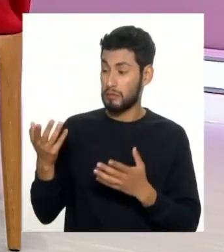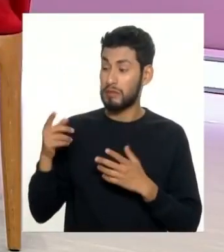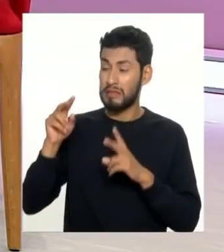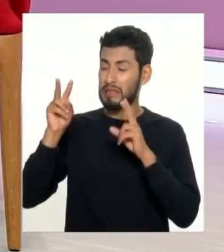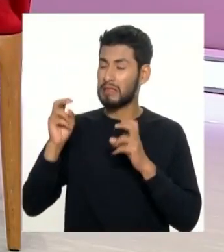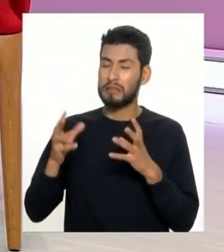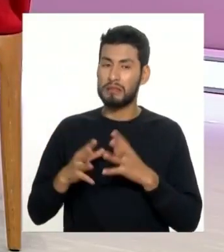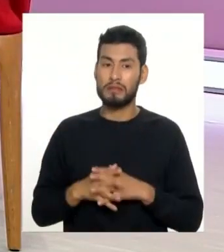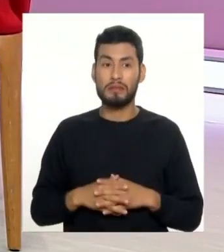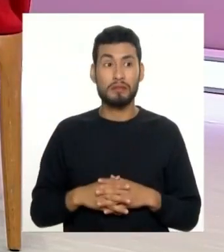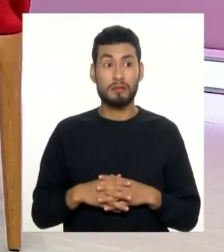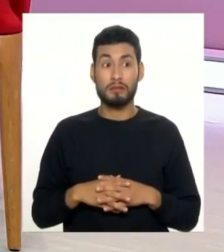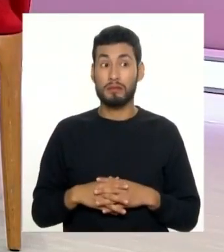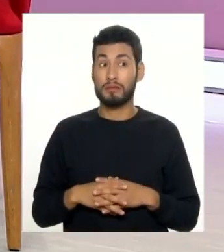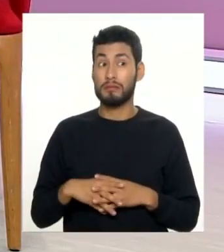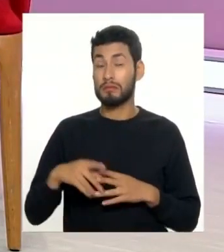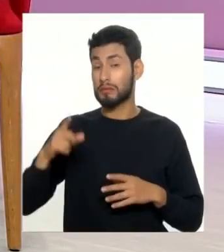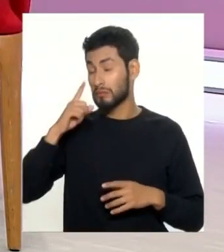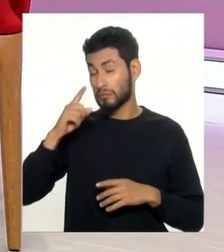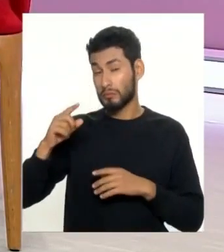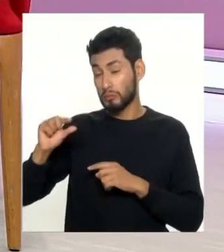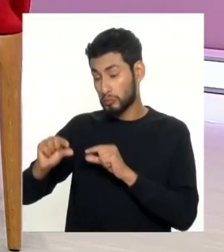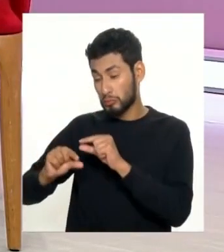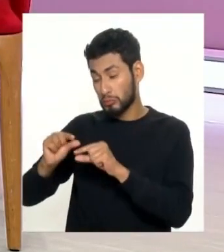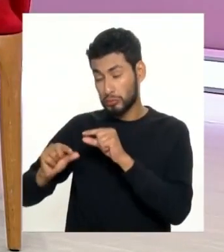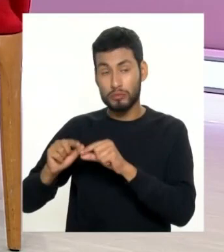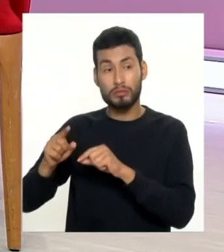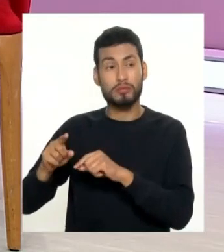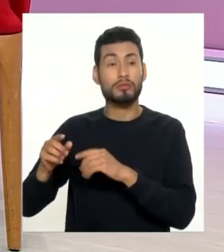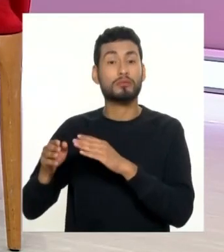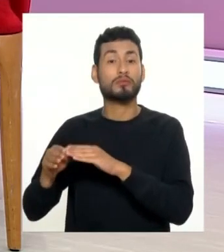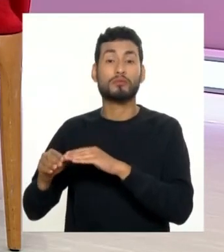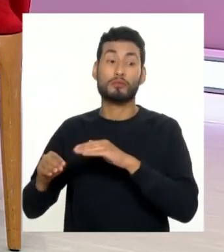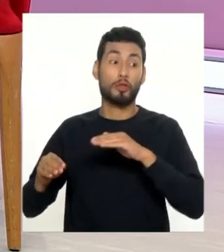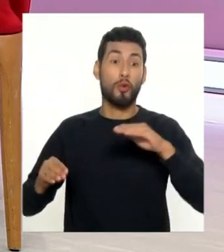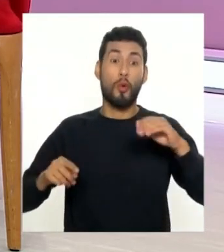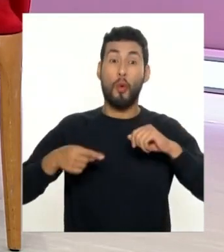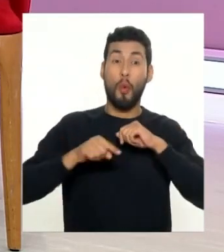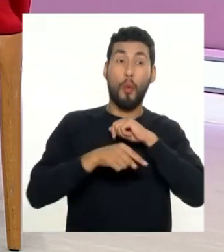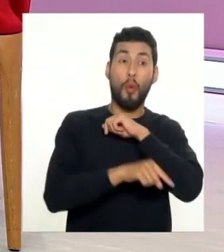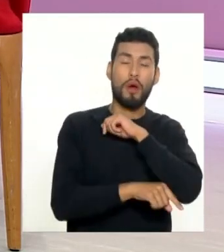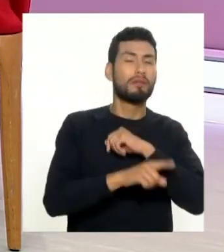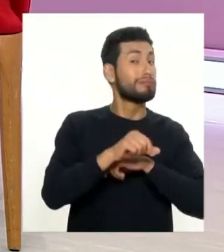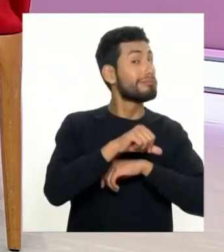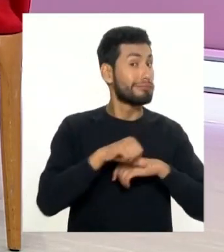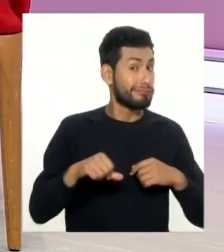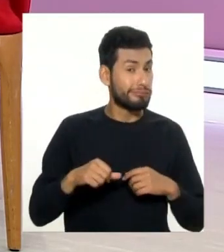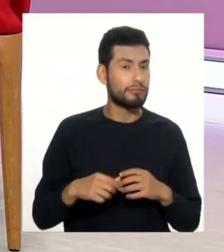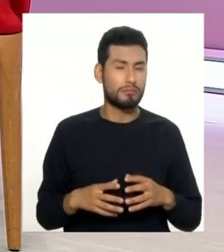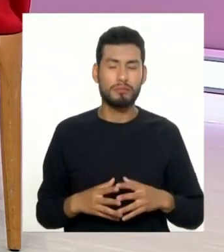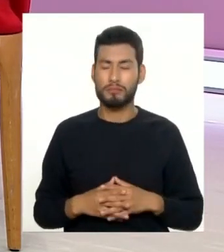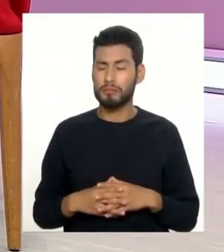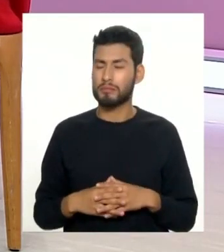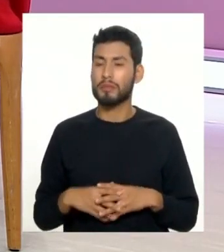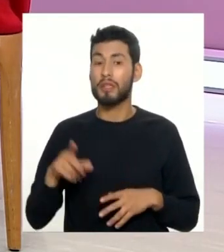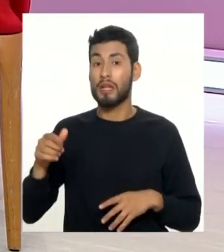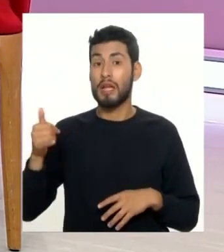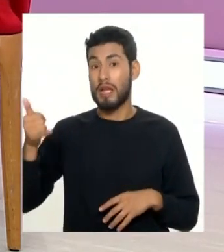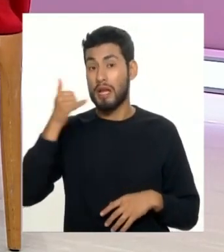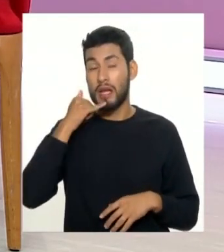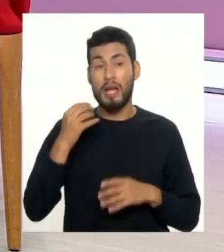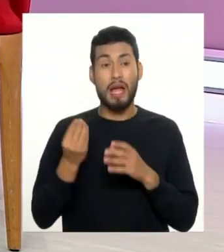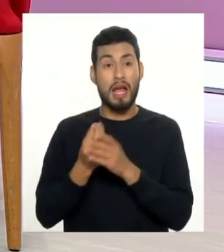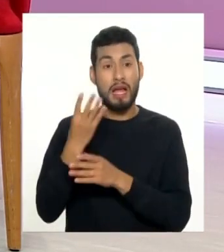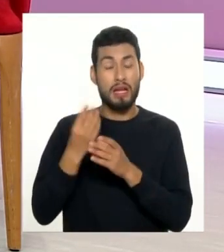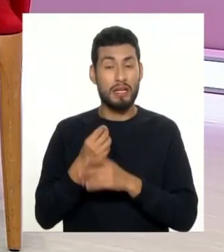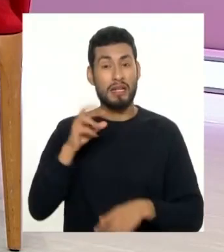tema es, hay niveles, hay momentos donde la cirugía ya termina siendo determinante, ¿no? El último paso a seguir. Y tenemos una llamada de